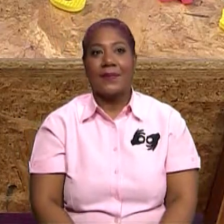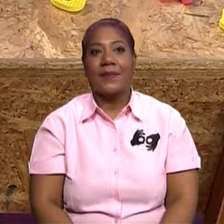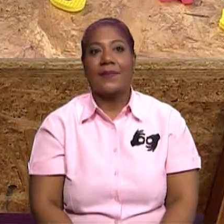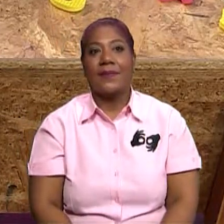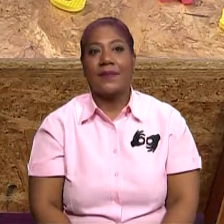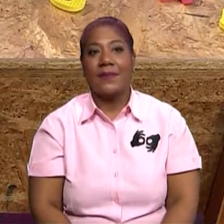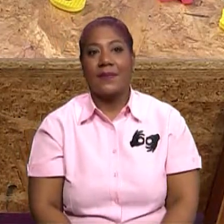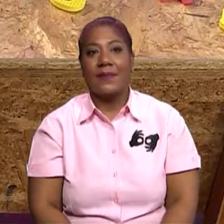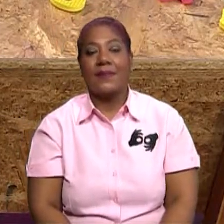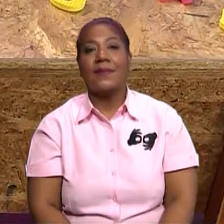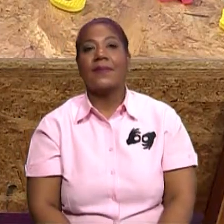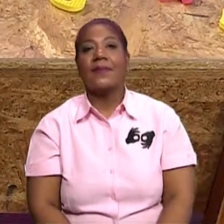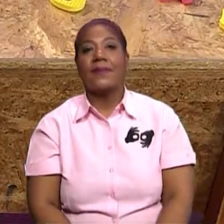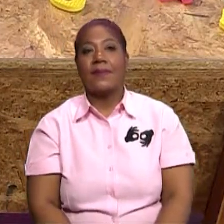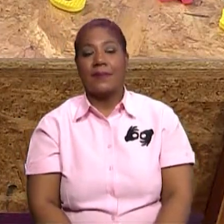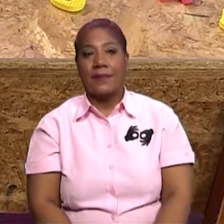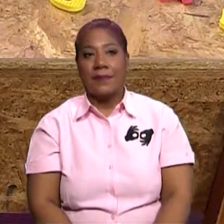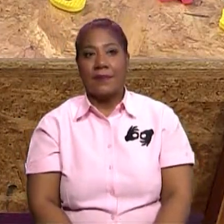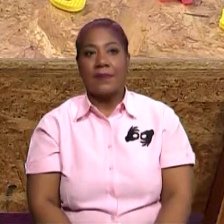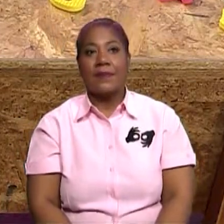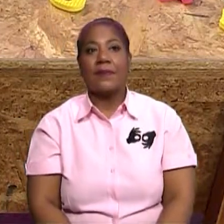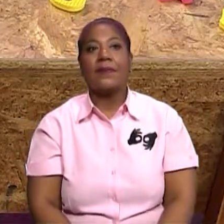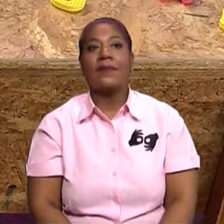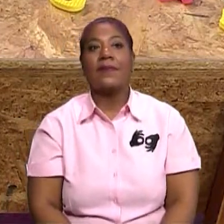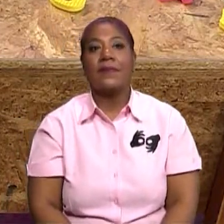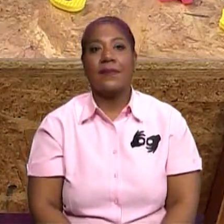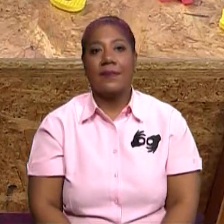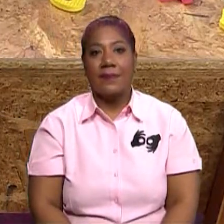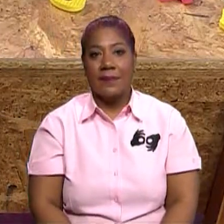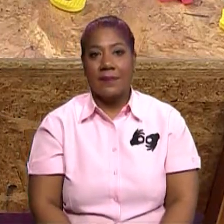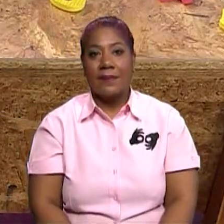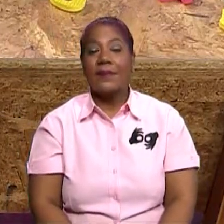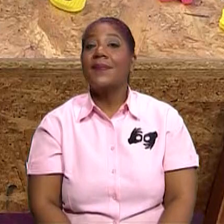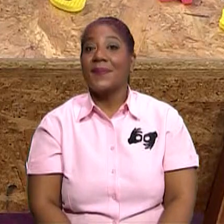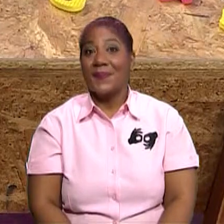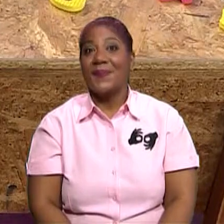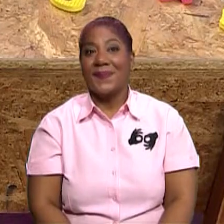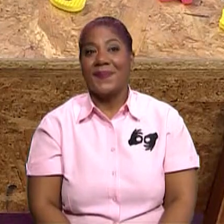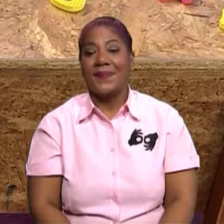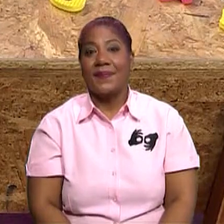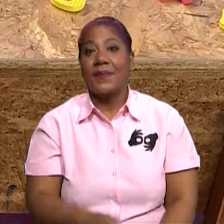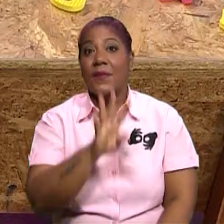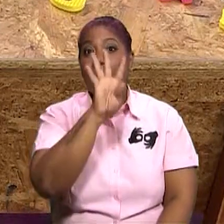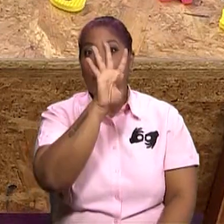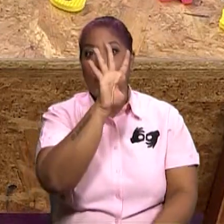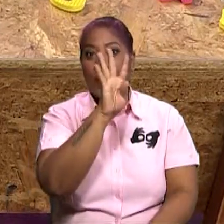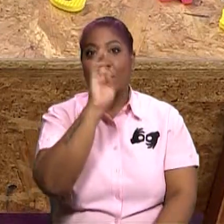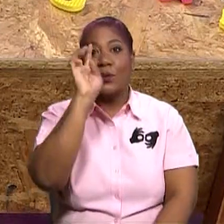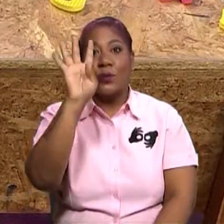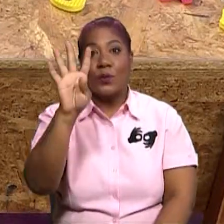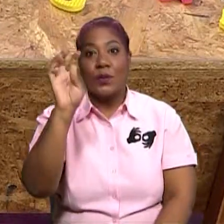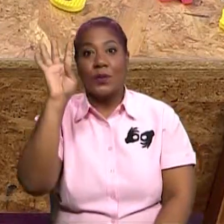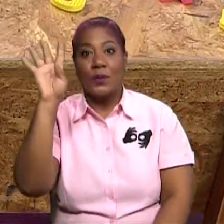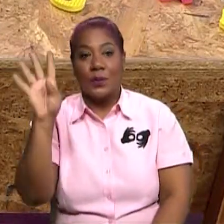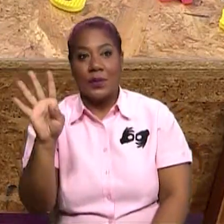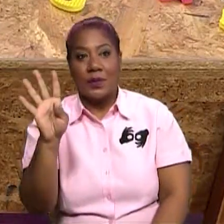poner 4 aquí. Vamos a poner 4 acá y después rectificamos. ¿Les parece? Entonces vamos a